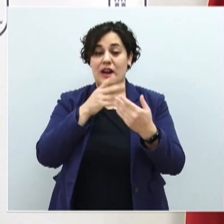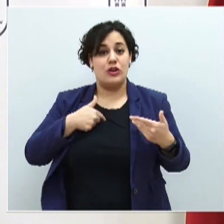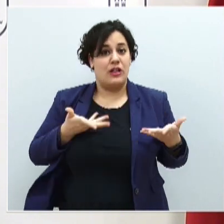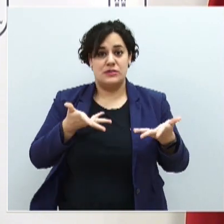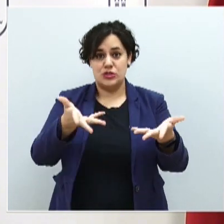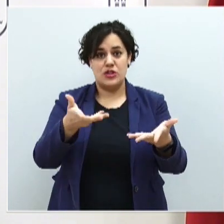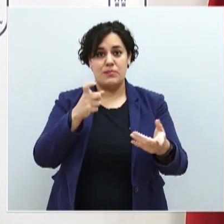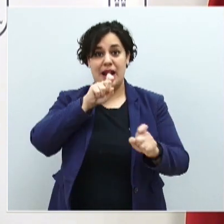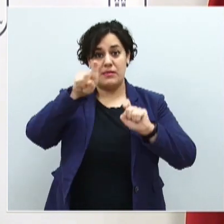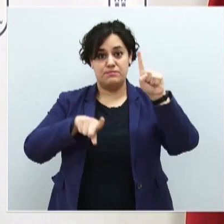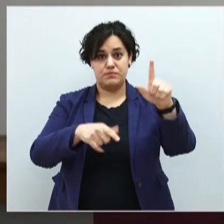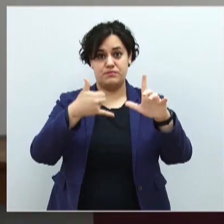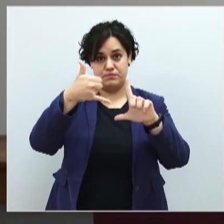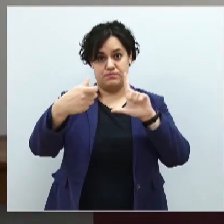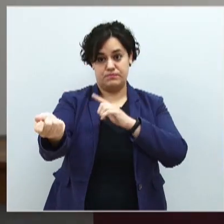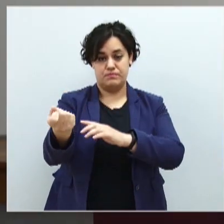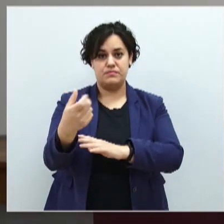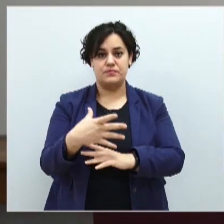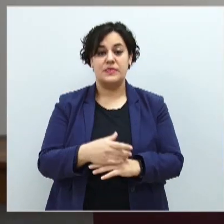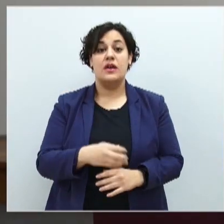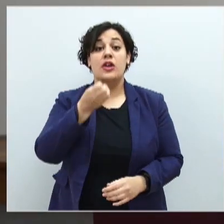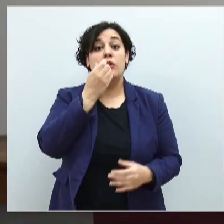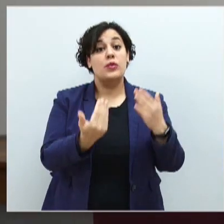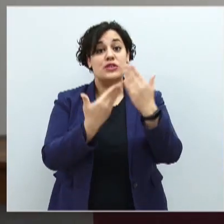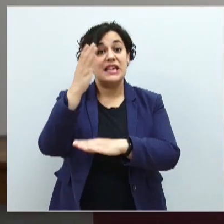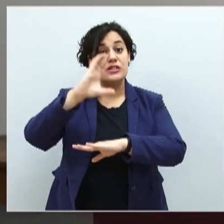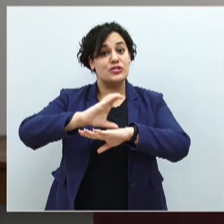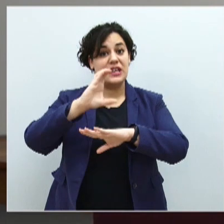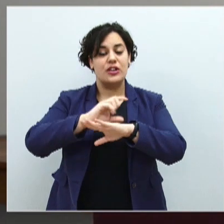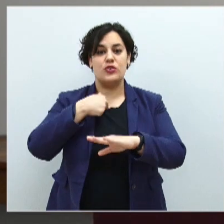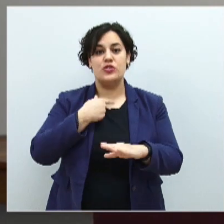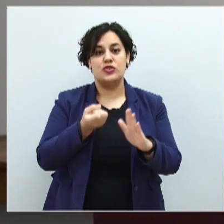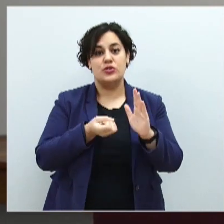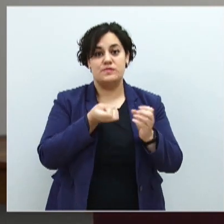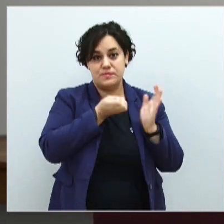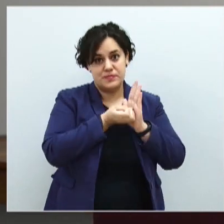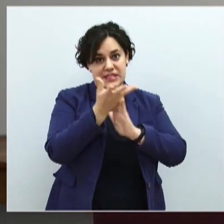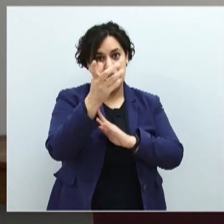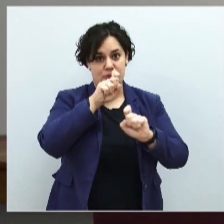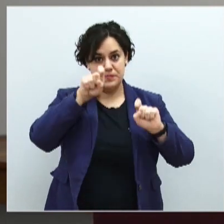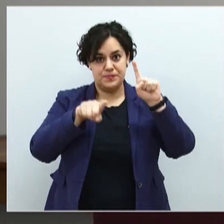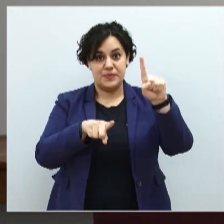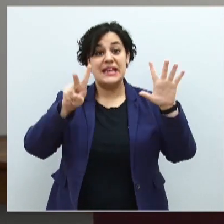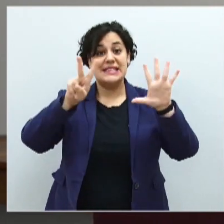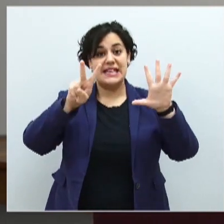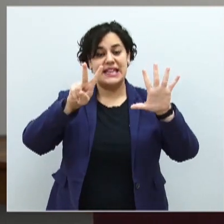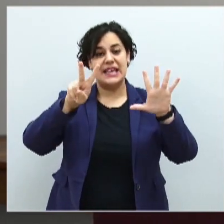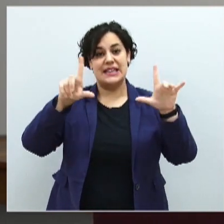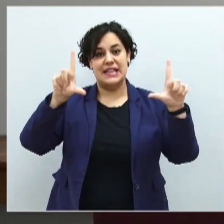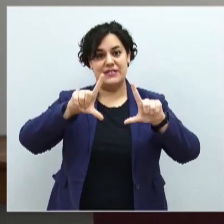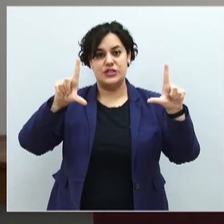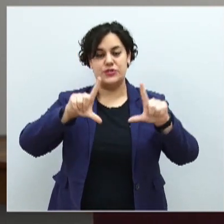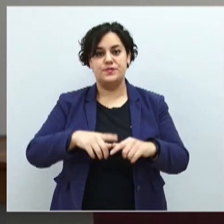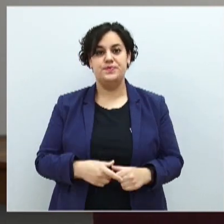hayan hecho vía WhatsApp. Buenos días, consejero. Pues le traslado esas preguntas que han enviado los medios de comunicación hoy. Desde 7 Televisión, la aplicación